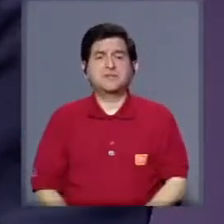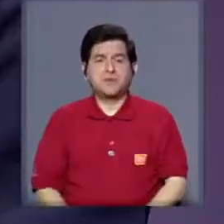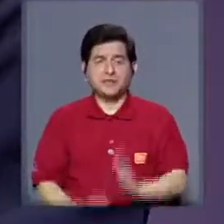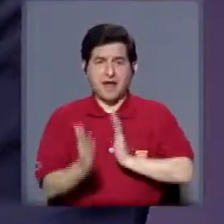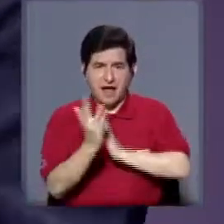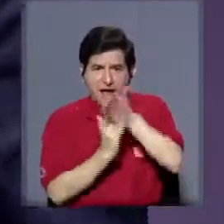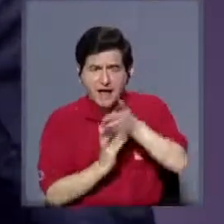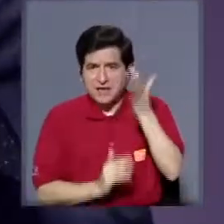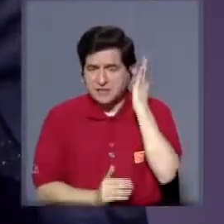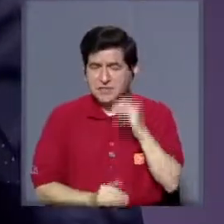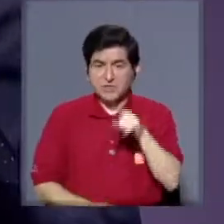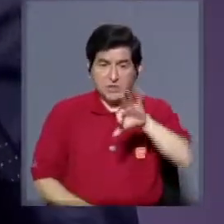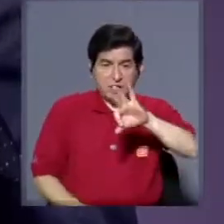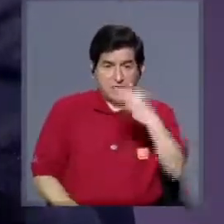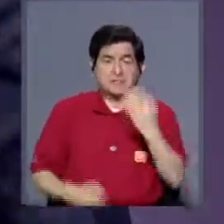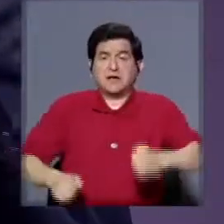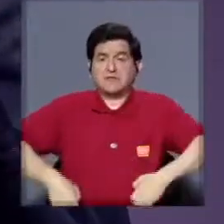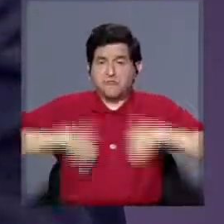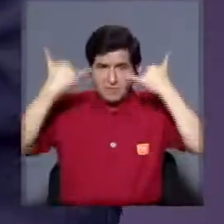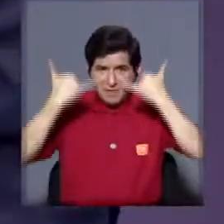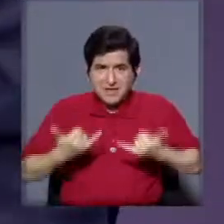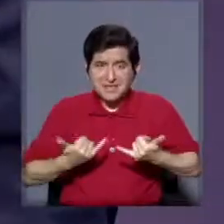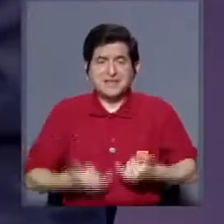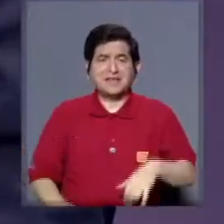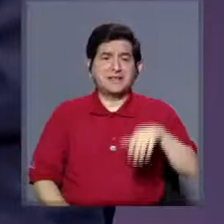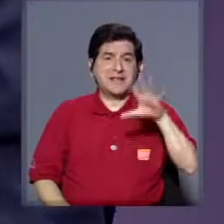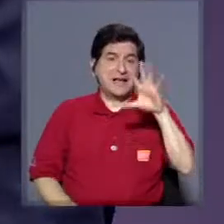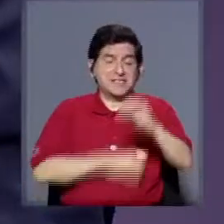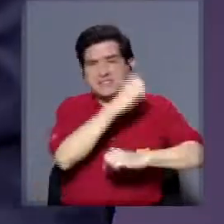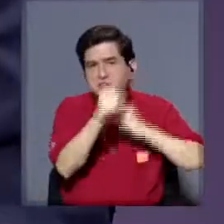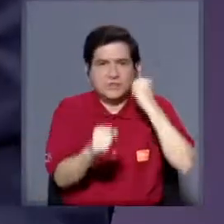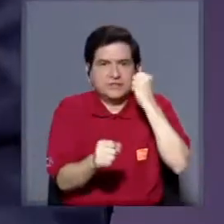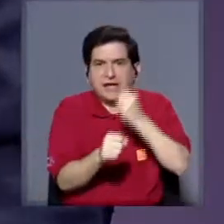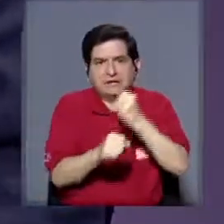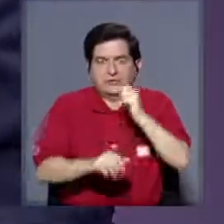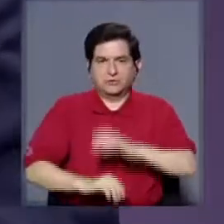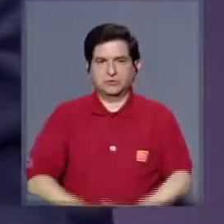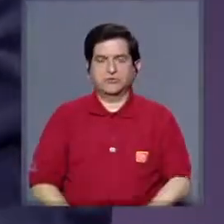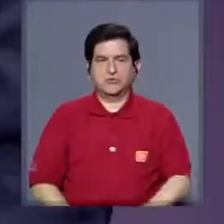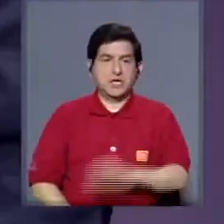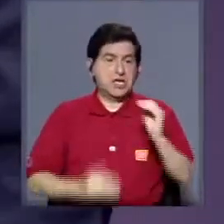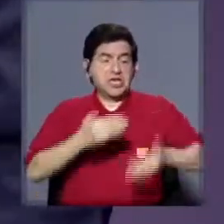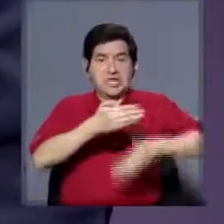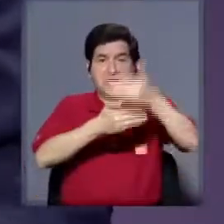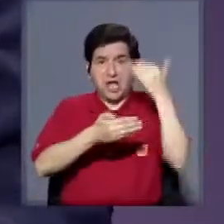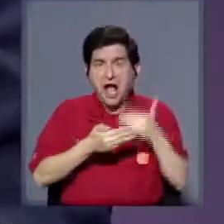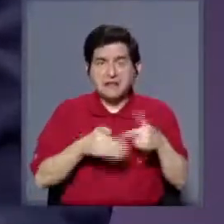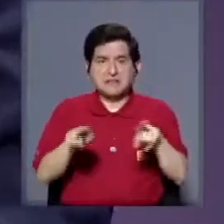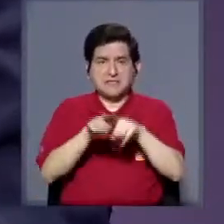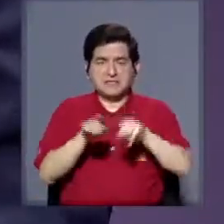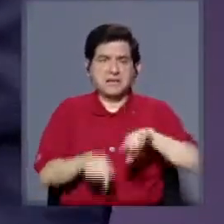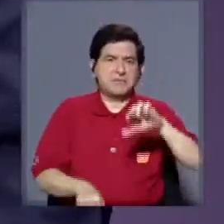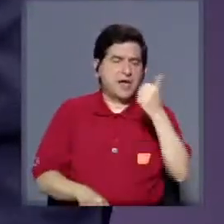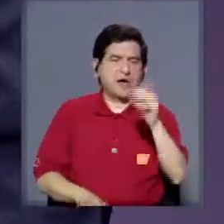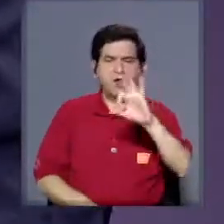a esta figura que ha existido por casi 50 50 años y antes de eso incluso existían otras figuras similares con